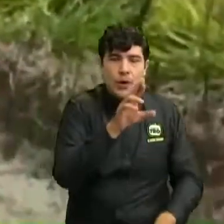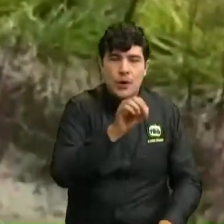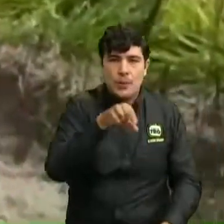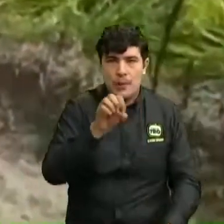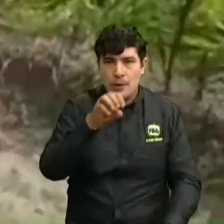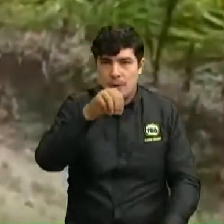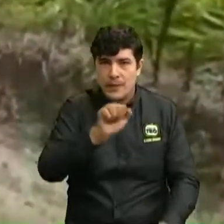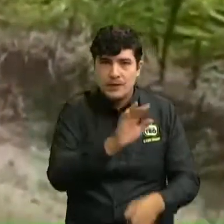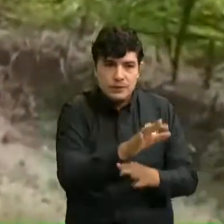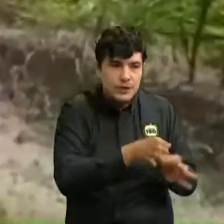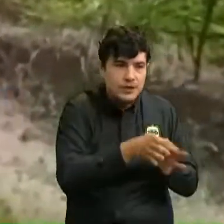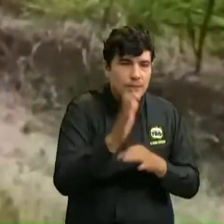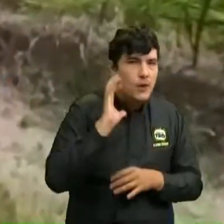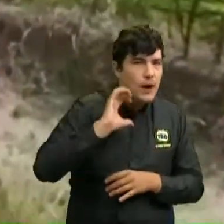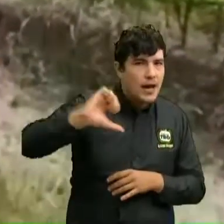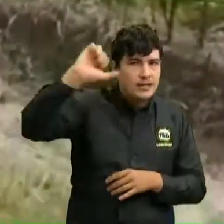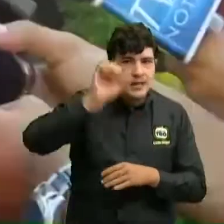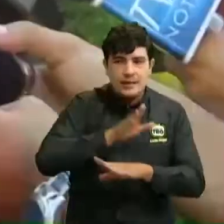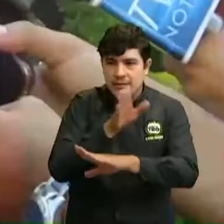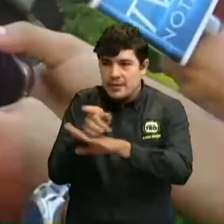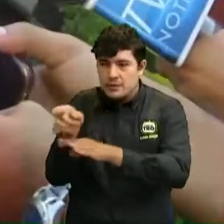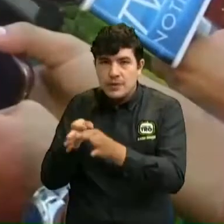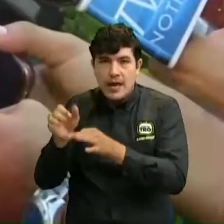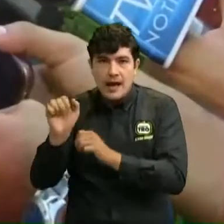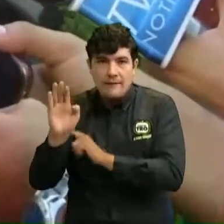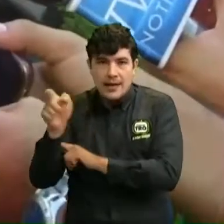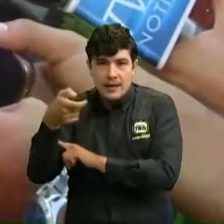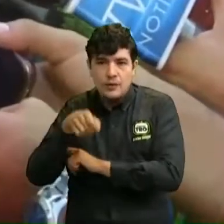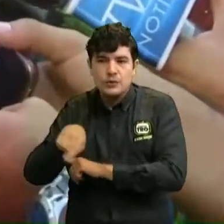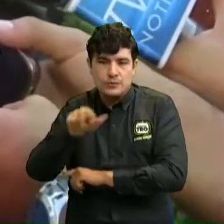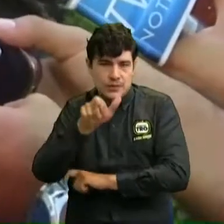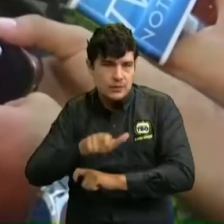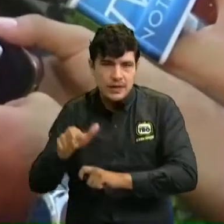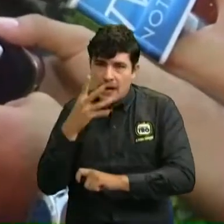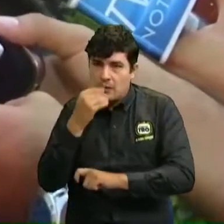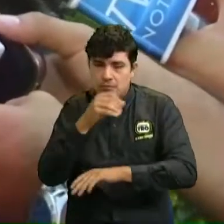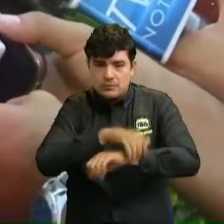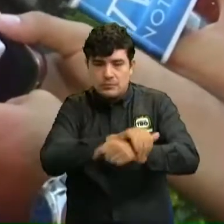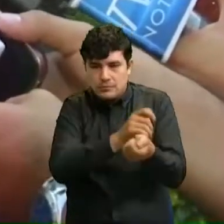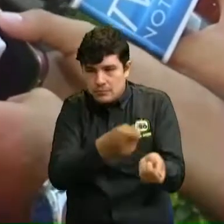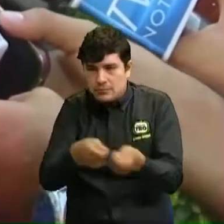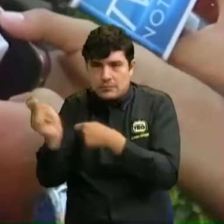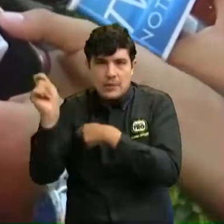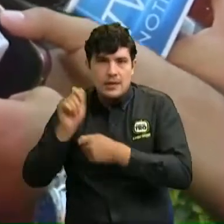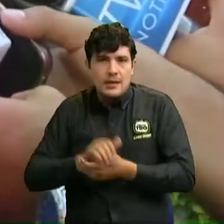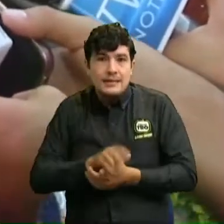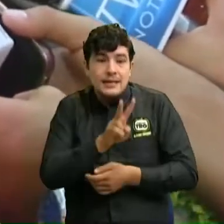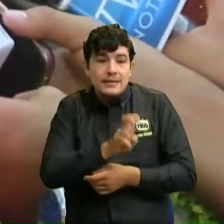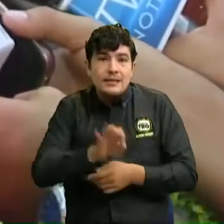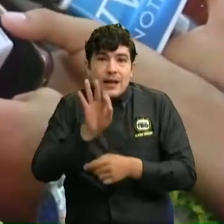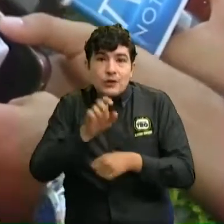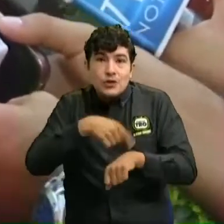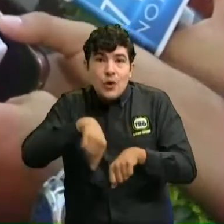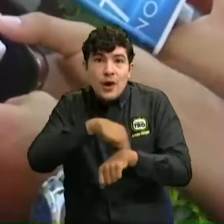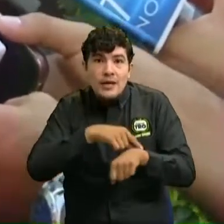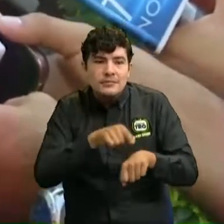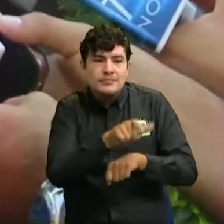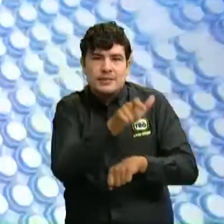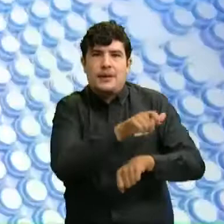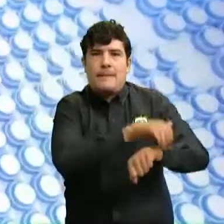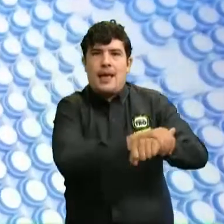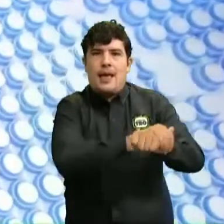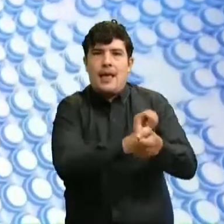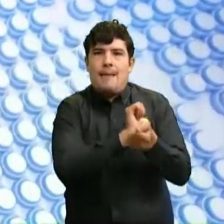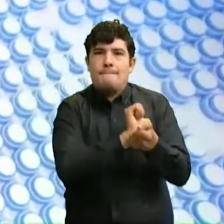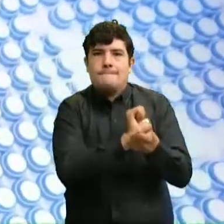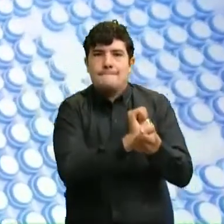los municipios de Ocaña y Ábrego. Sabemos que fue liberado. En ese momento, pues, la familia está siendo acompañada por nuestro personal